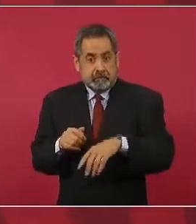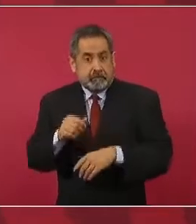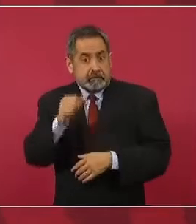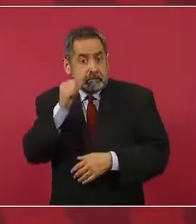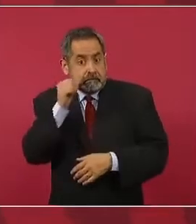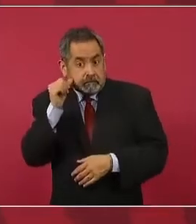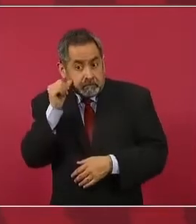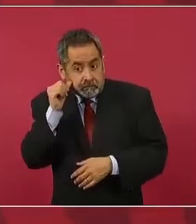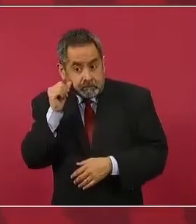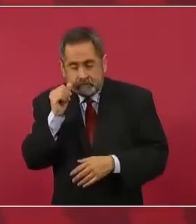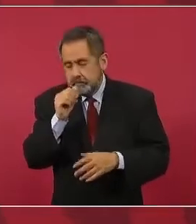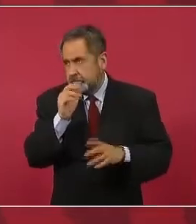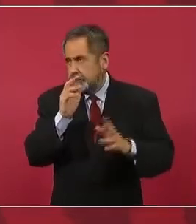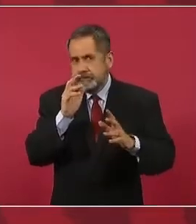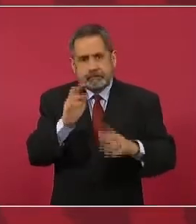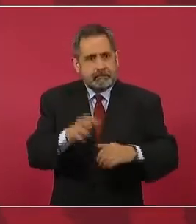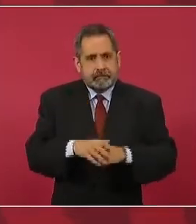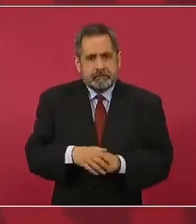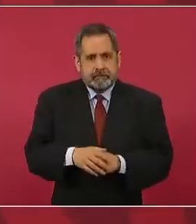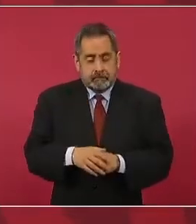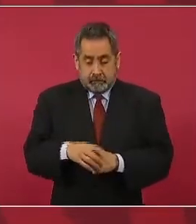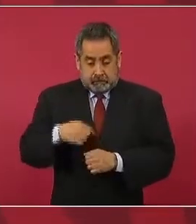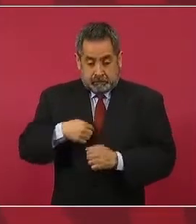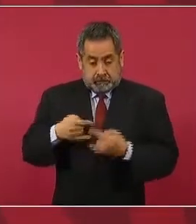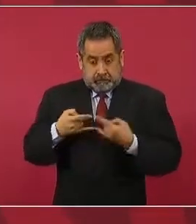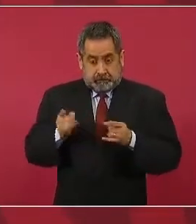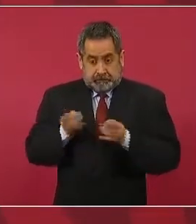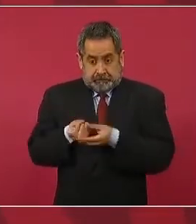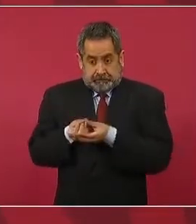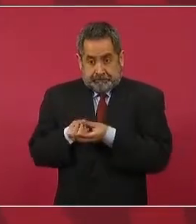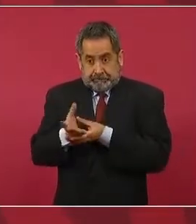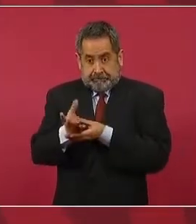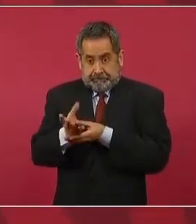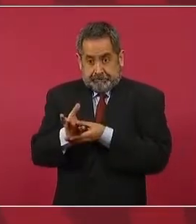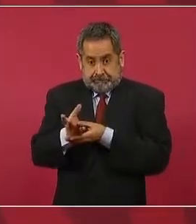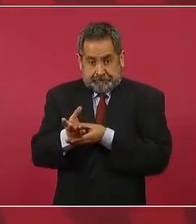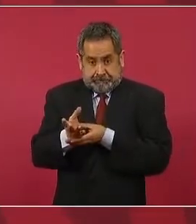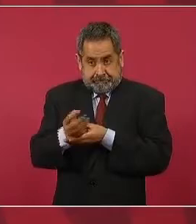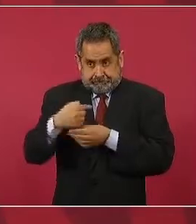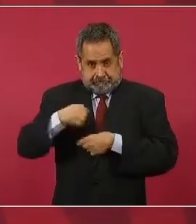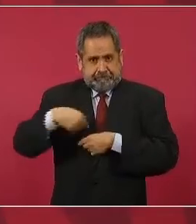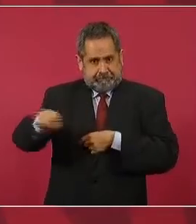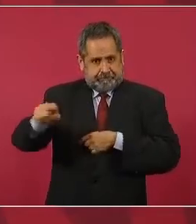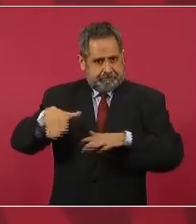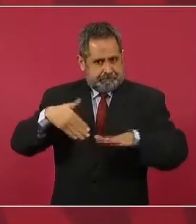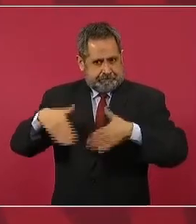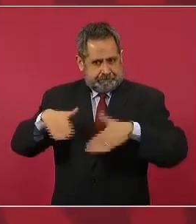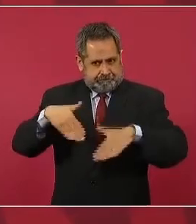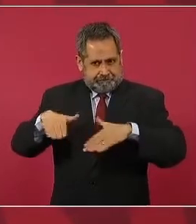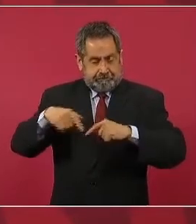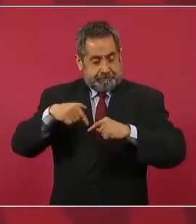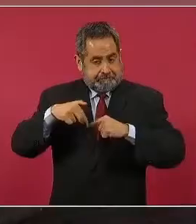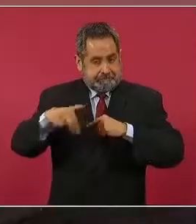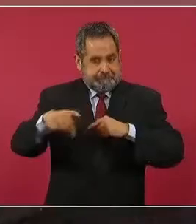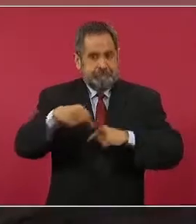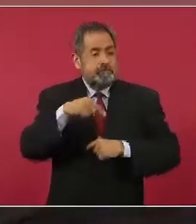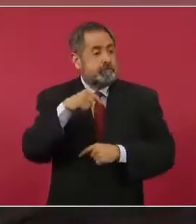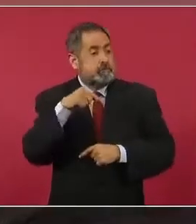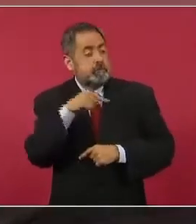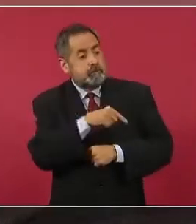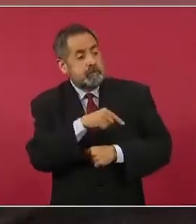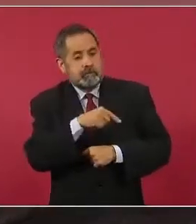Allá en el campo donde voy, se subieron a un